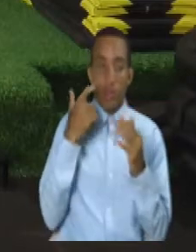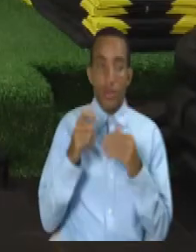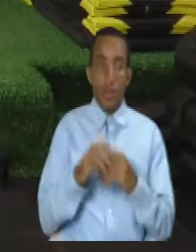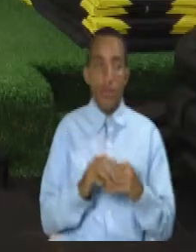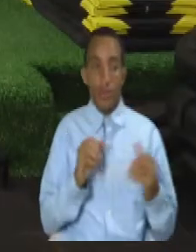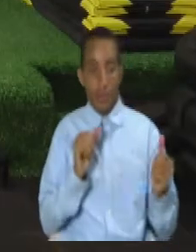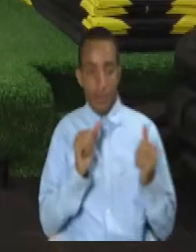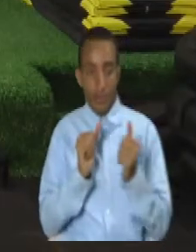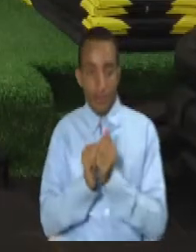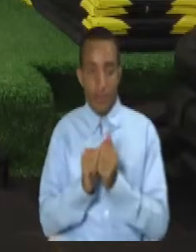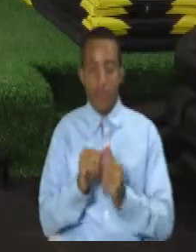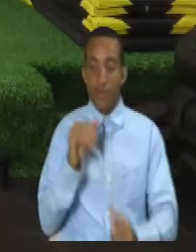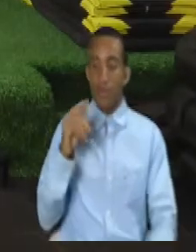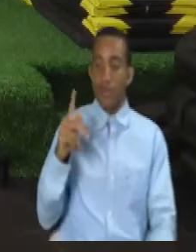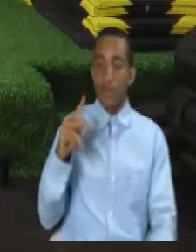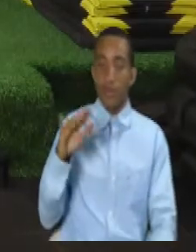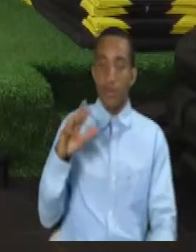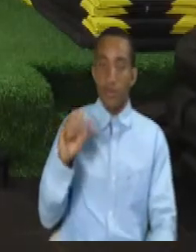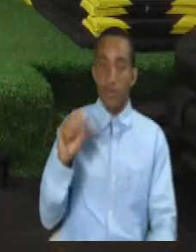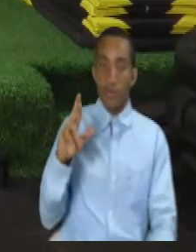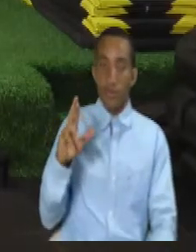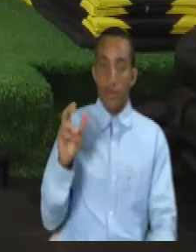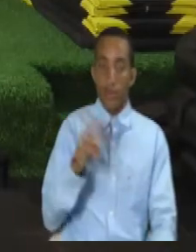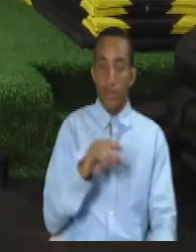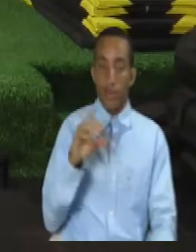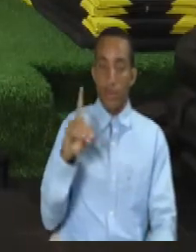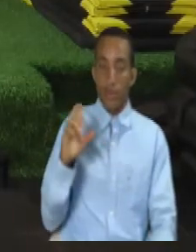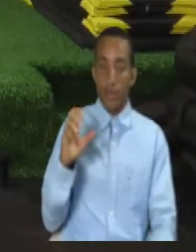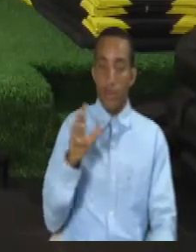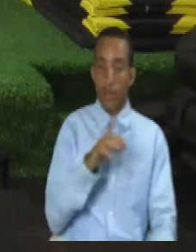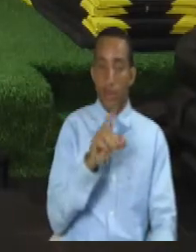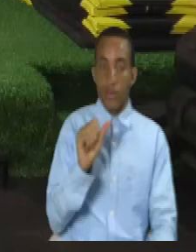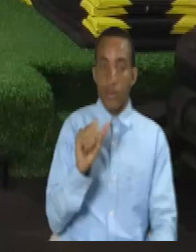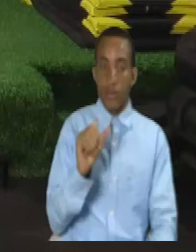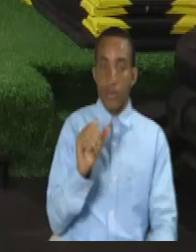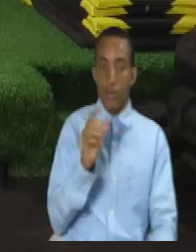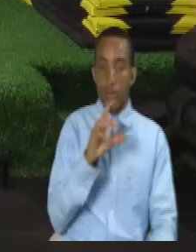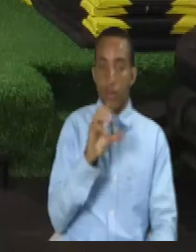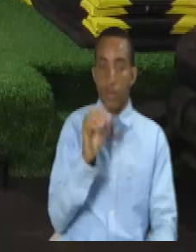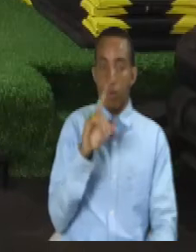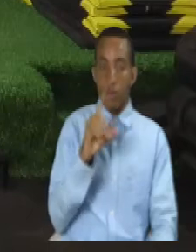Kiara Laosa, que hoy vamos a hablar del estiramiento, que